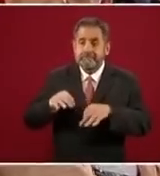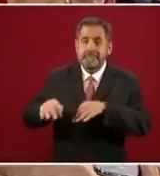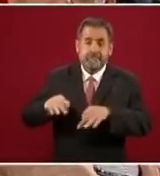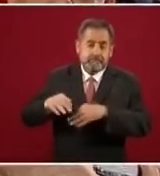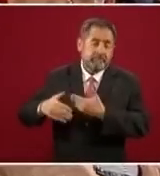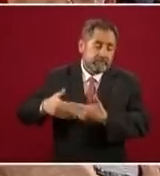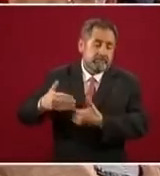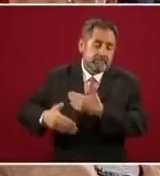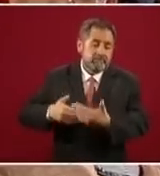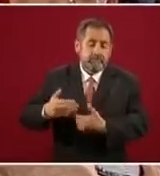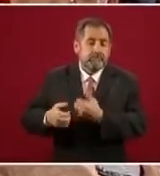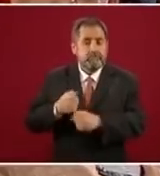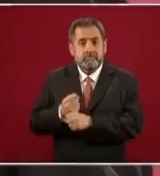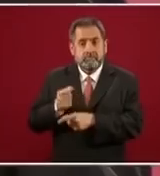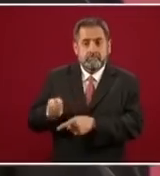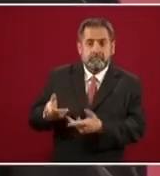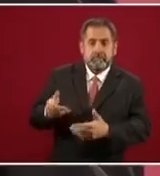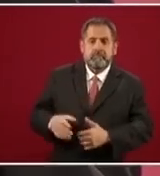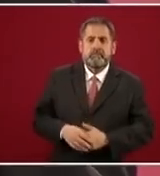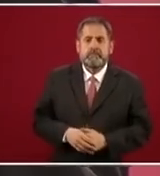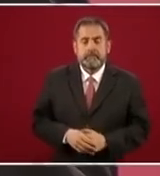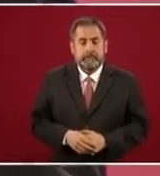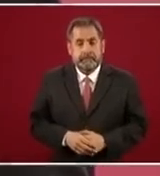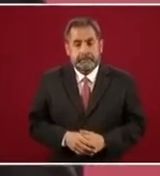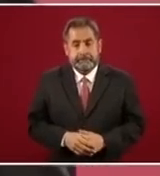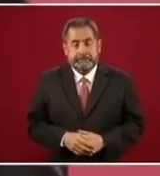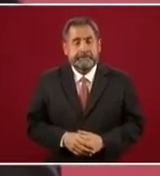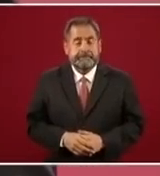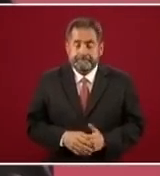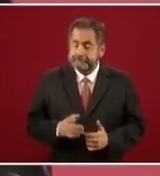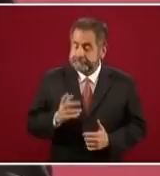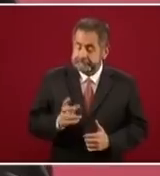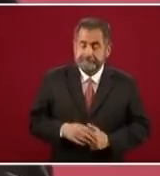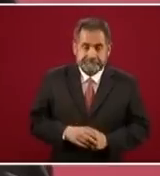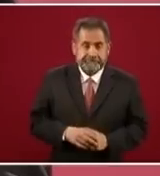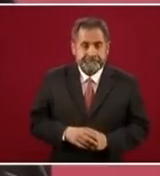del país que hoy tenemos, presidente? Sí, es un